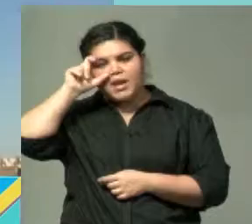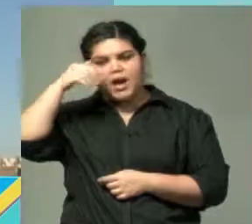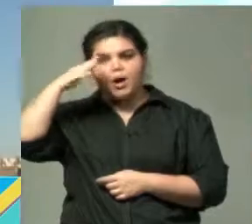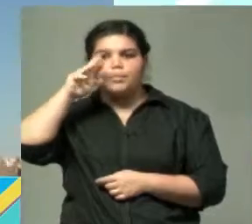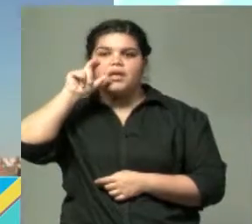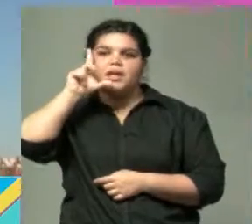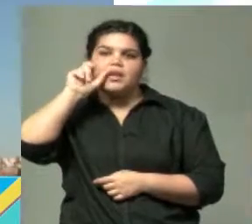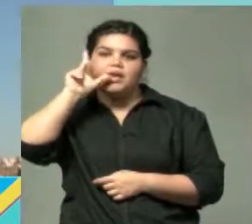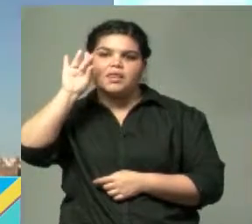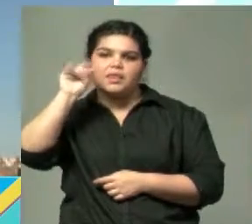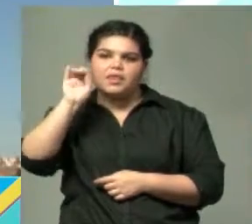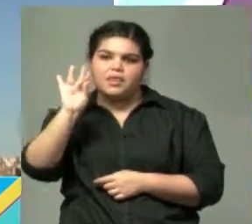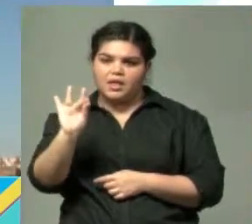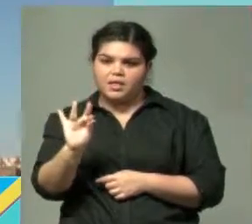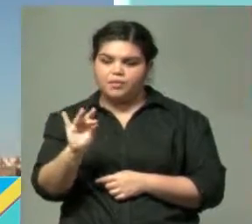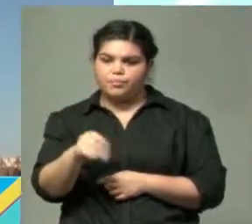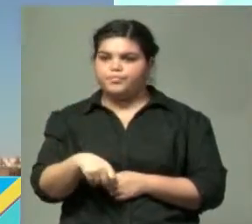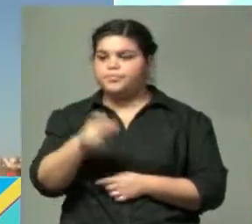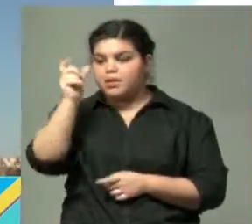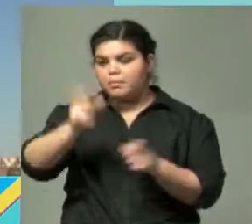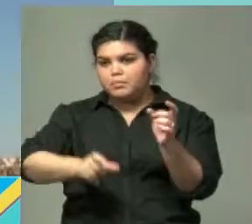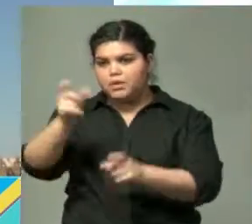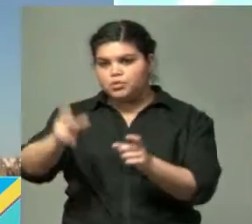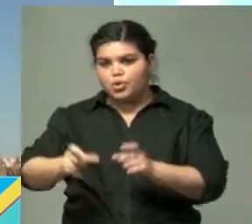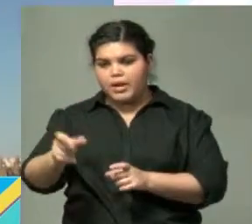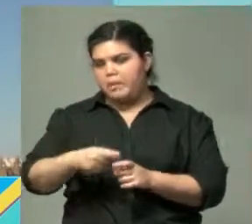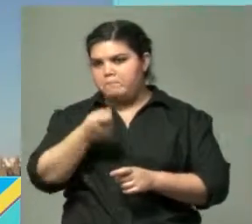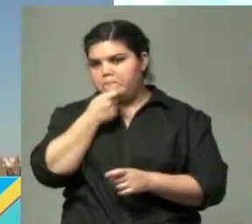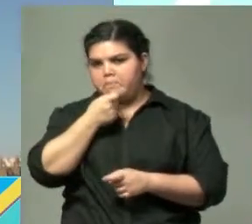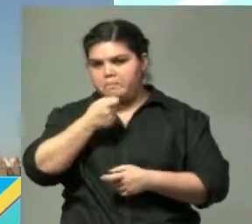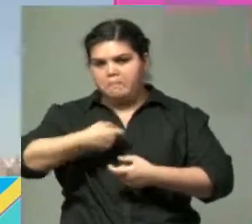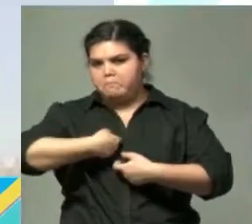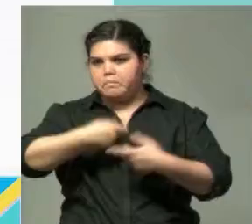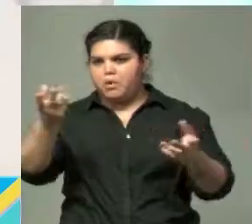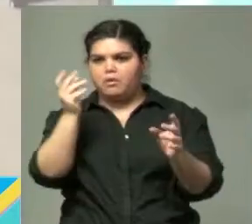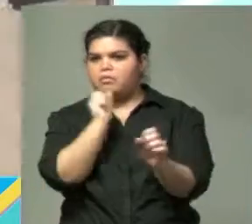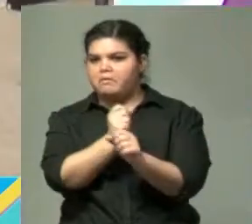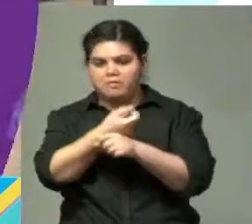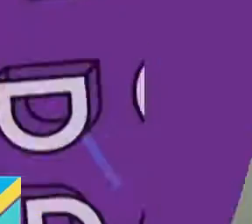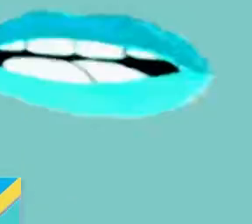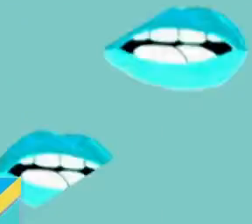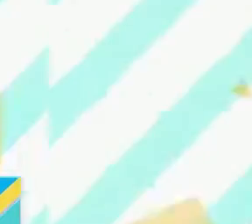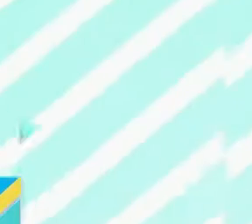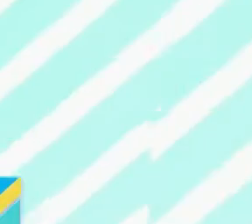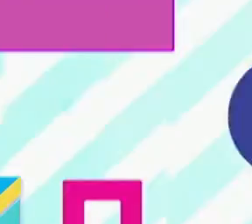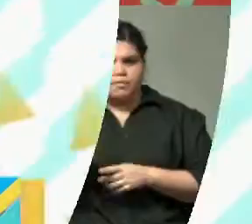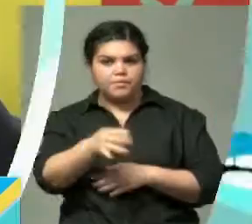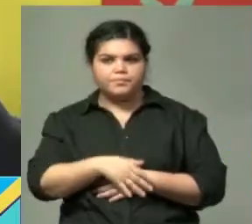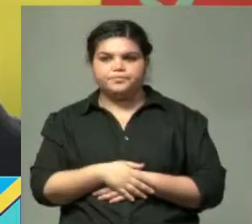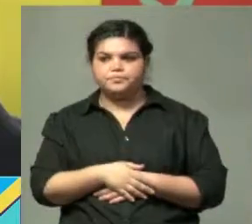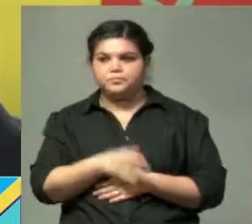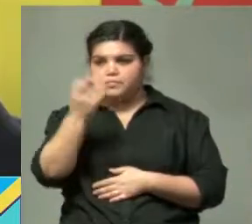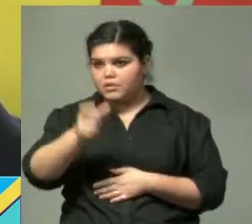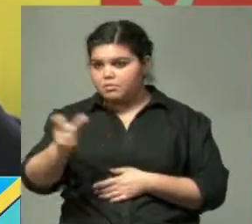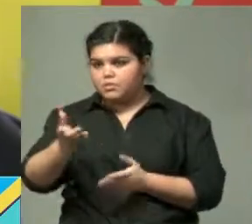hay empleabilidad. Mucha gente que tiene una formación X, porque puede ser una persona, un